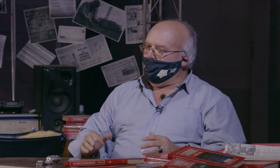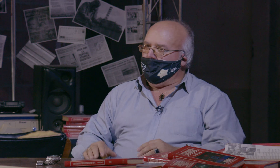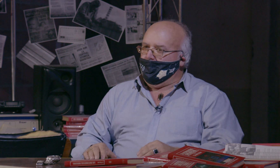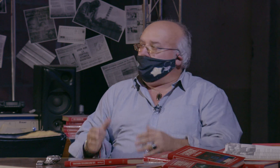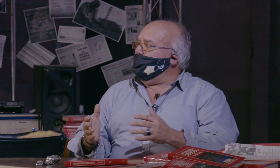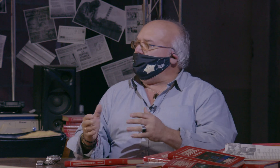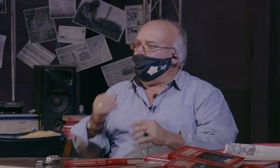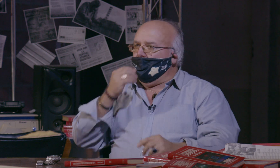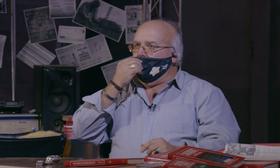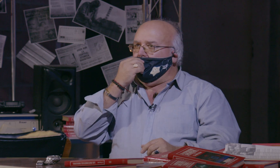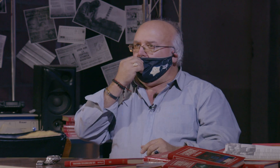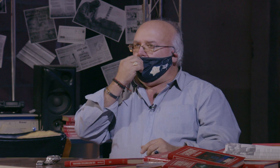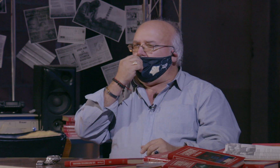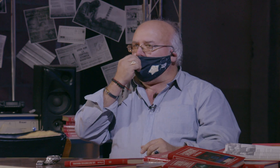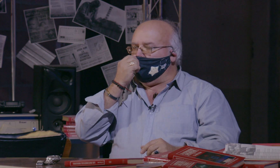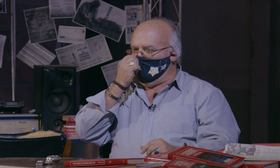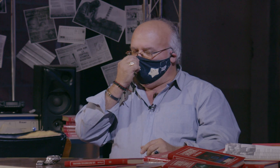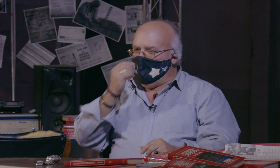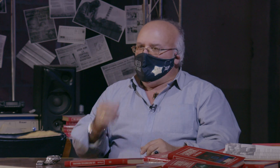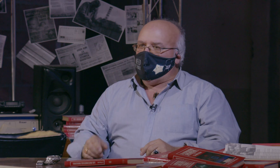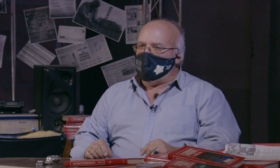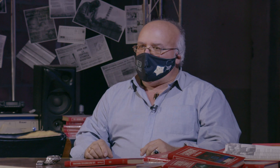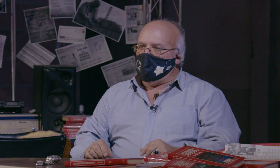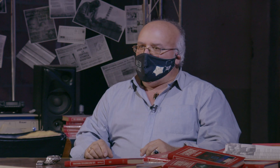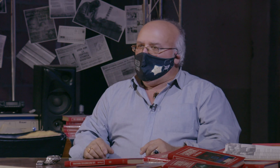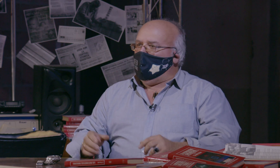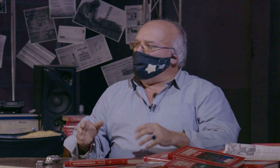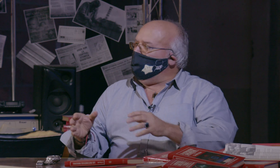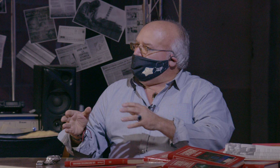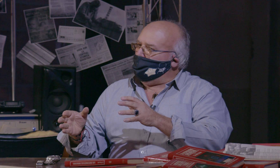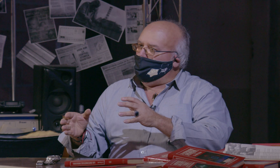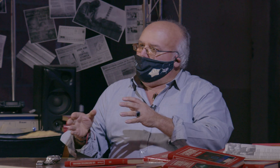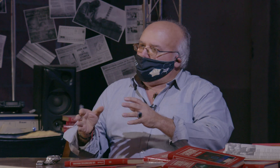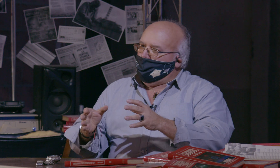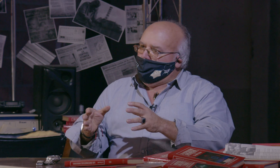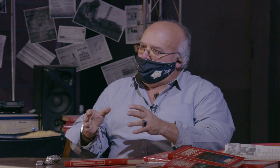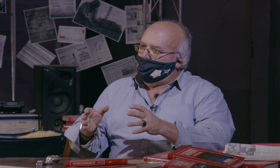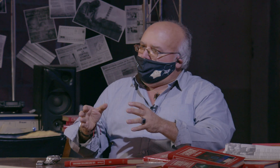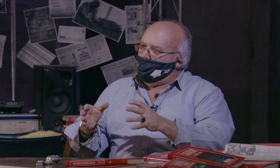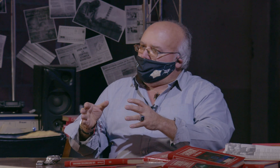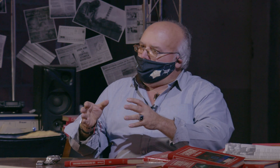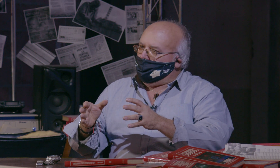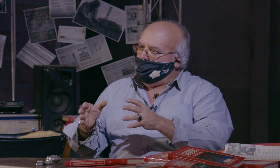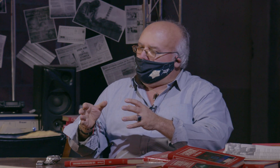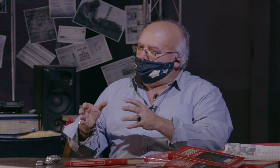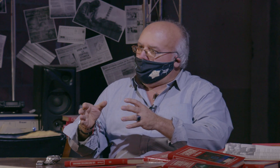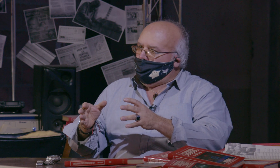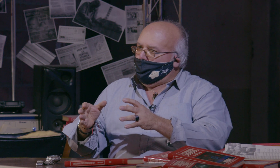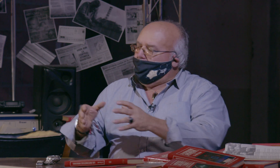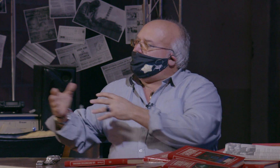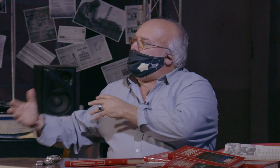5 días, en darte el resultado, si eres un caso si es un